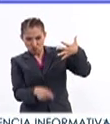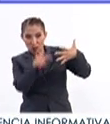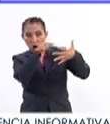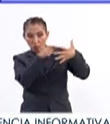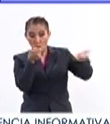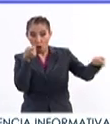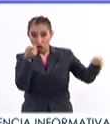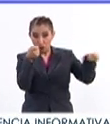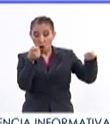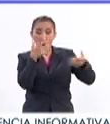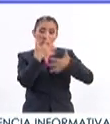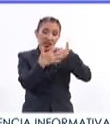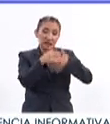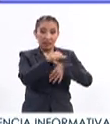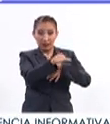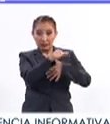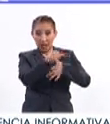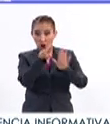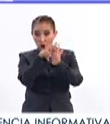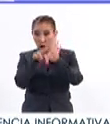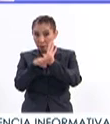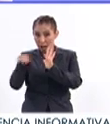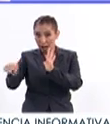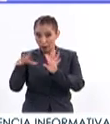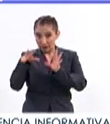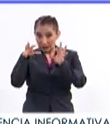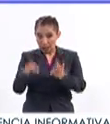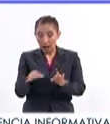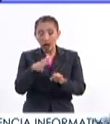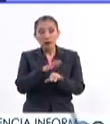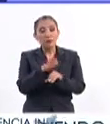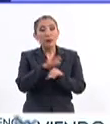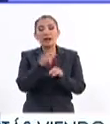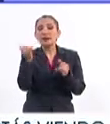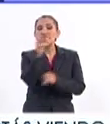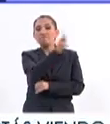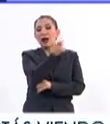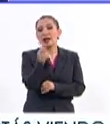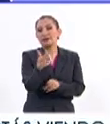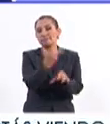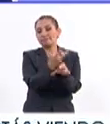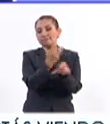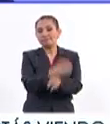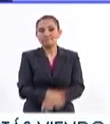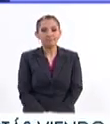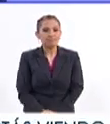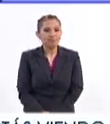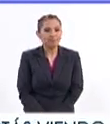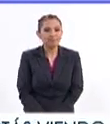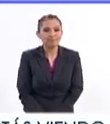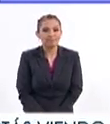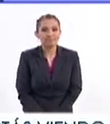como de control, o 15 o 16 en la normatividad oficial, serían las mismas que se miden en ambos países.